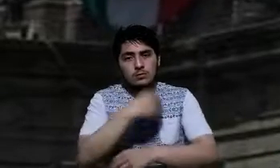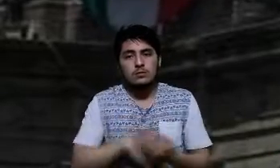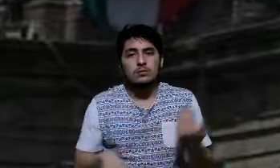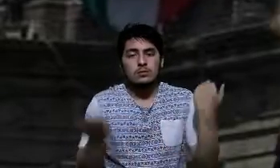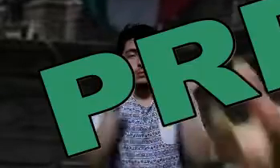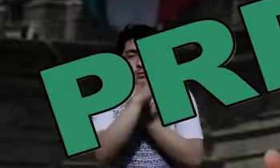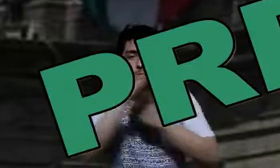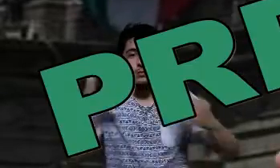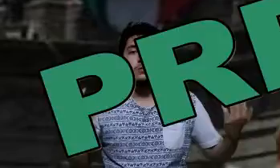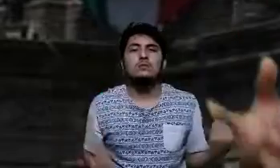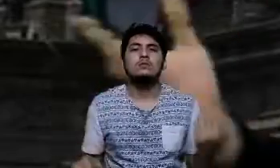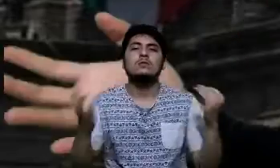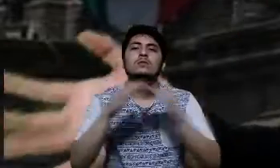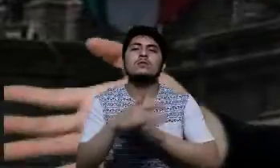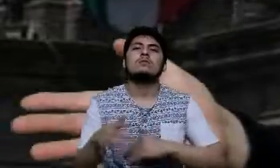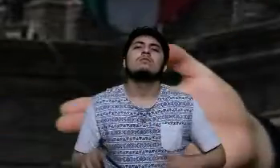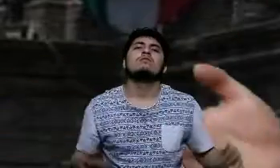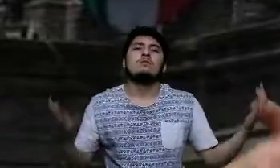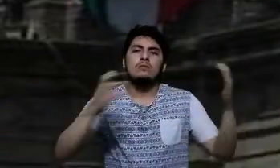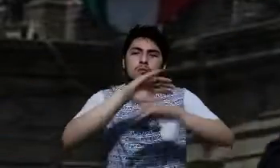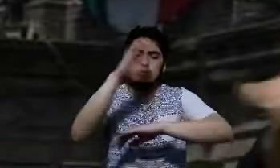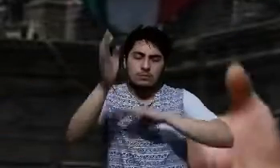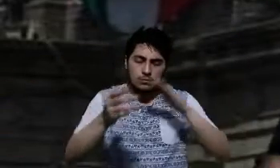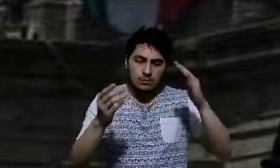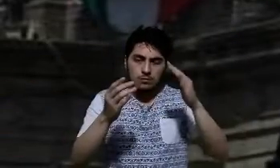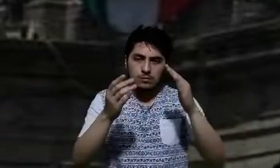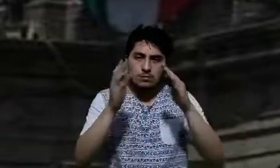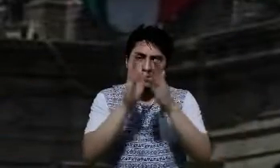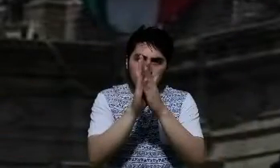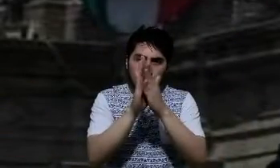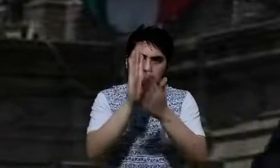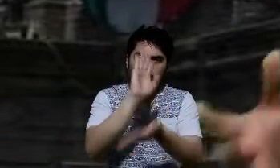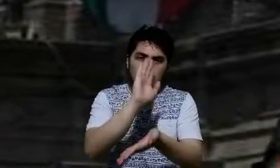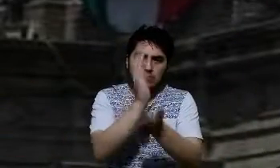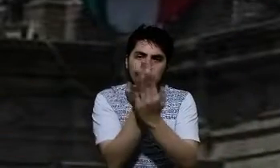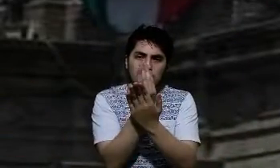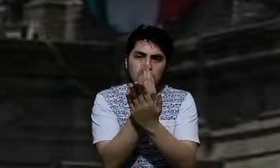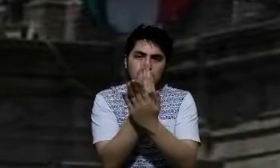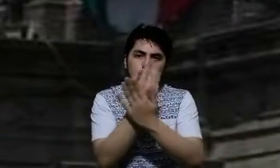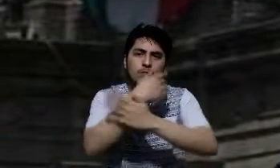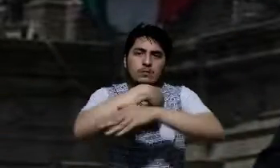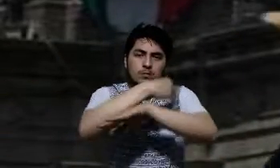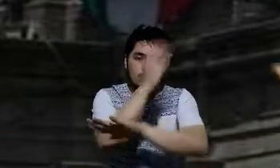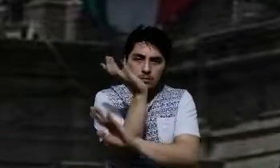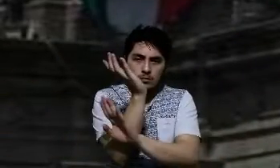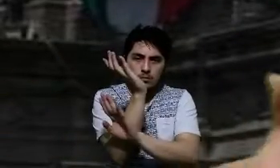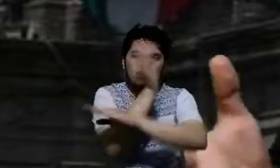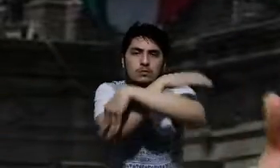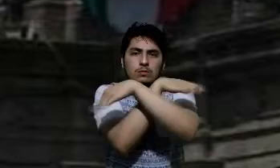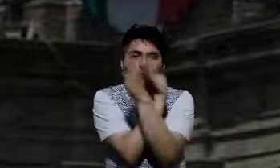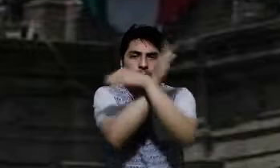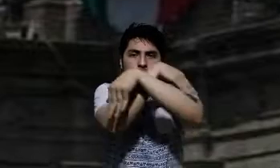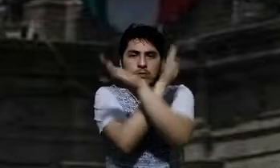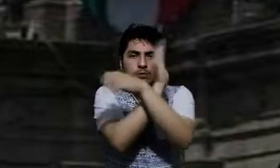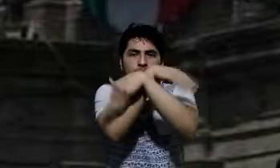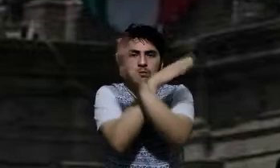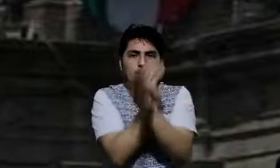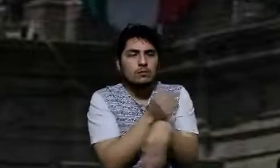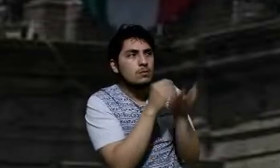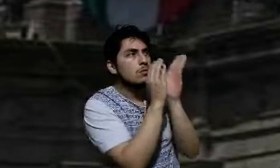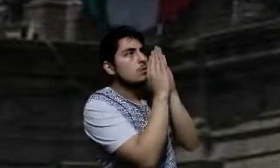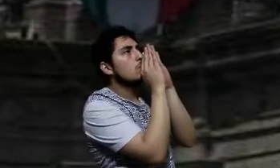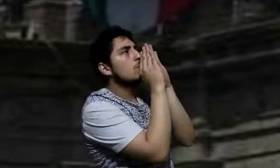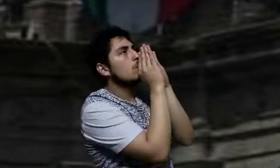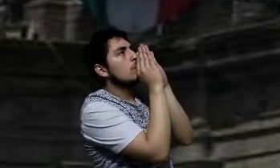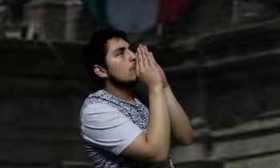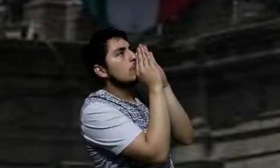marche, soy un presidente. Obviamente que el que cuida toda una noción tiene que ganar más dinero, ¿verdad? Ustedes me entienden. Yo